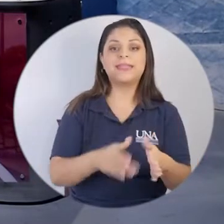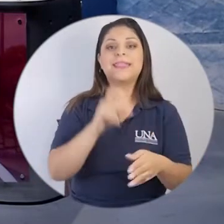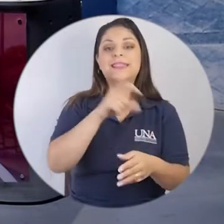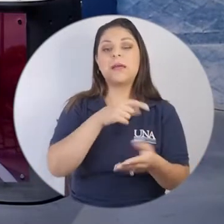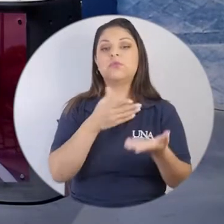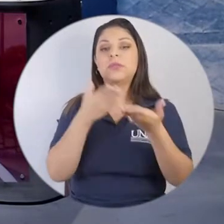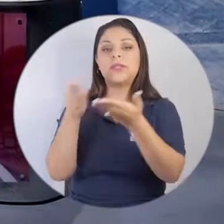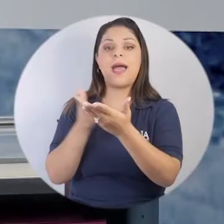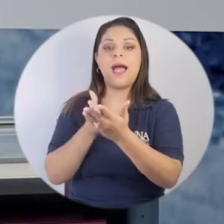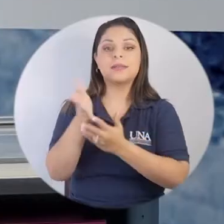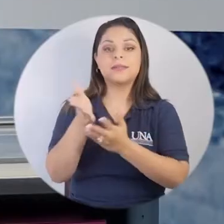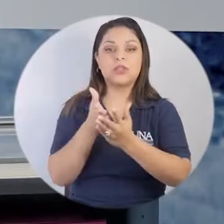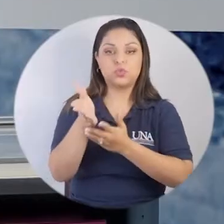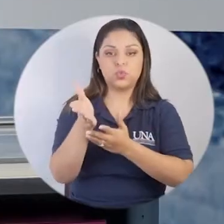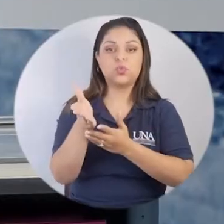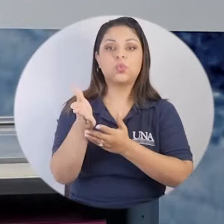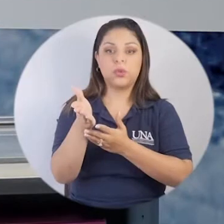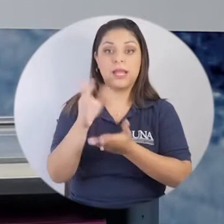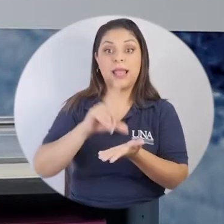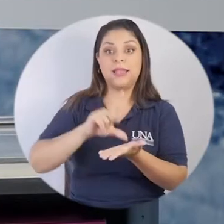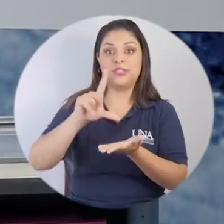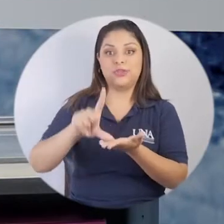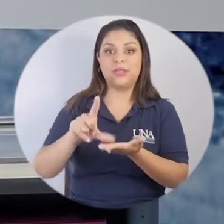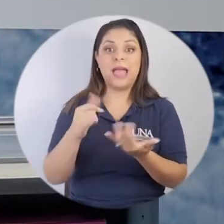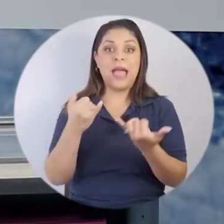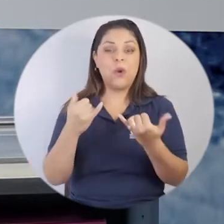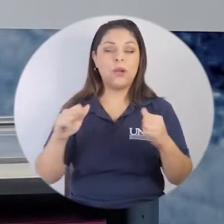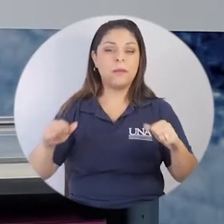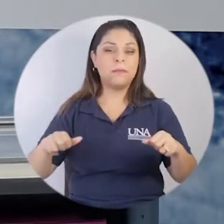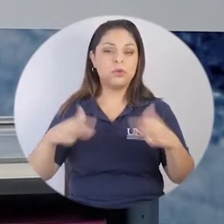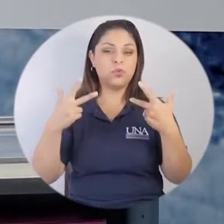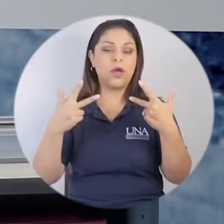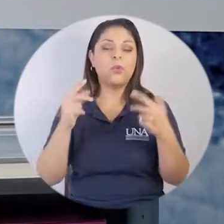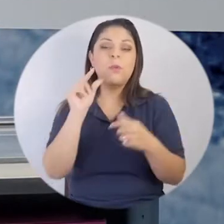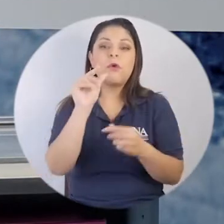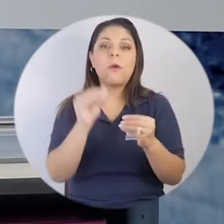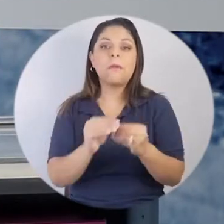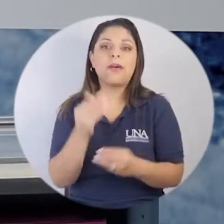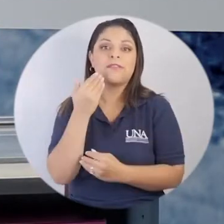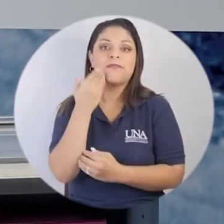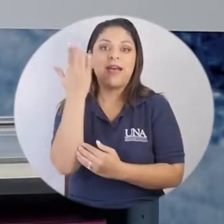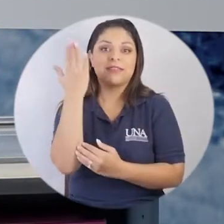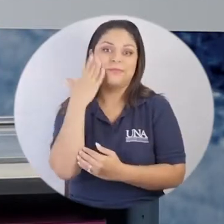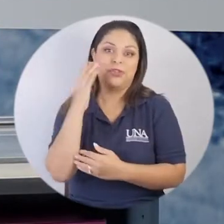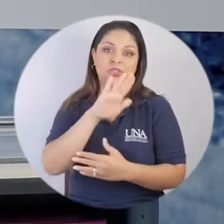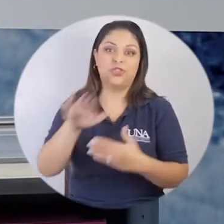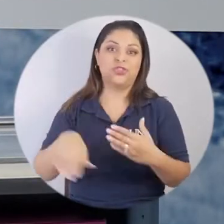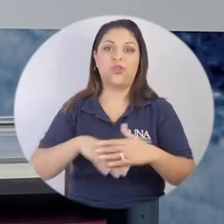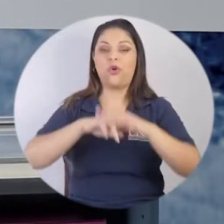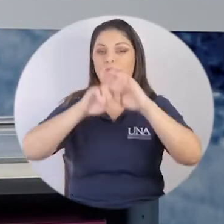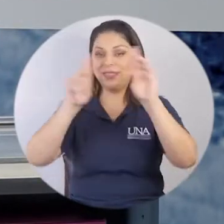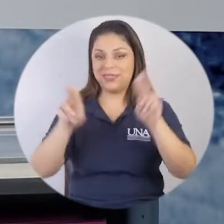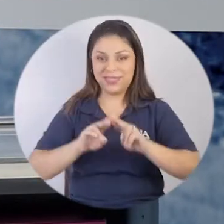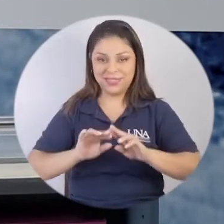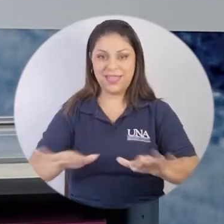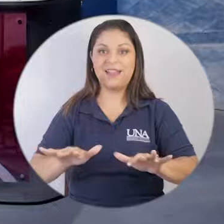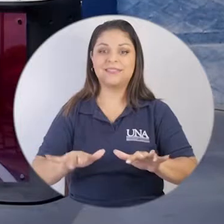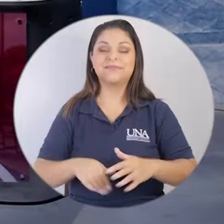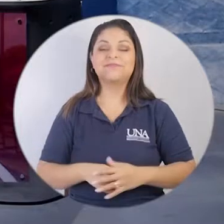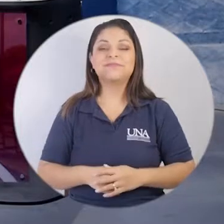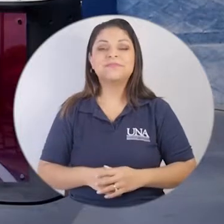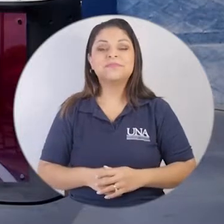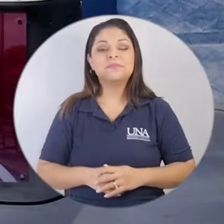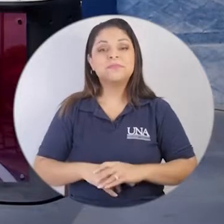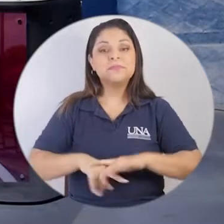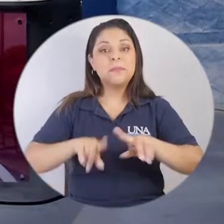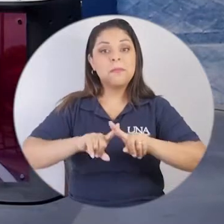de las lecciones. Ahora con la modalidad virtual, pues eso se ha hecho tal vez como más ágil, más fácil, porque todo ha tenido que ser digital, ¿verdad?